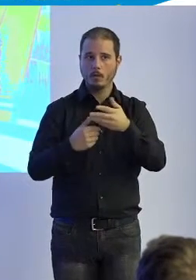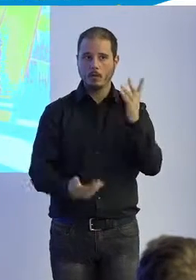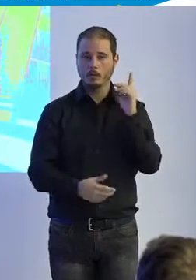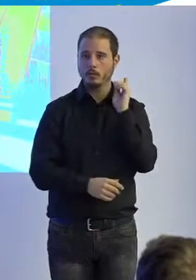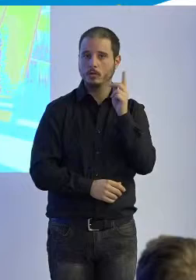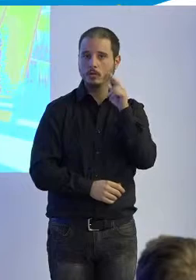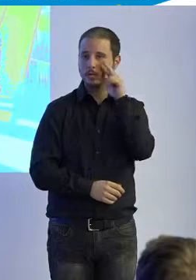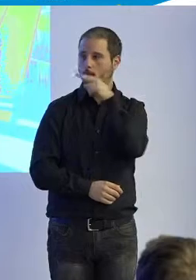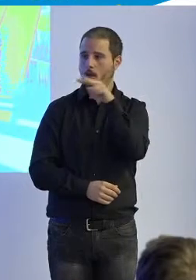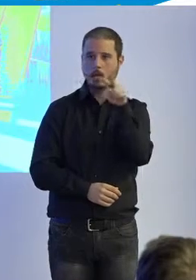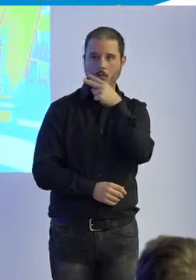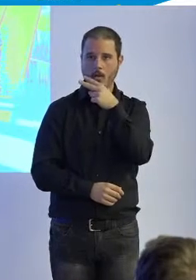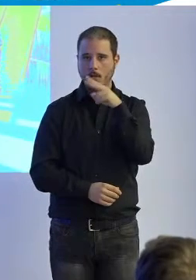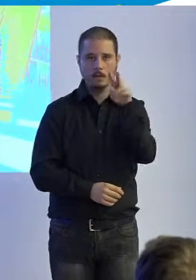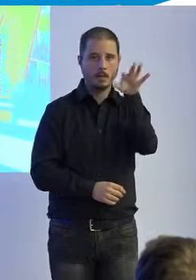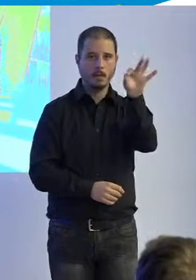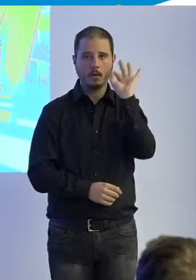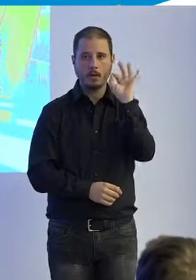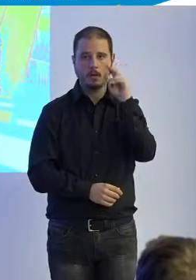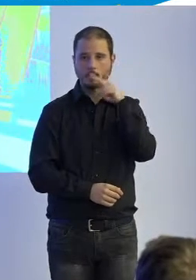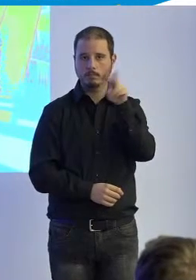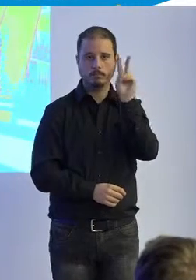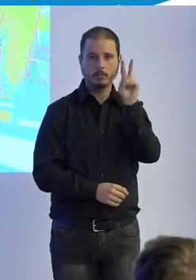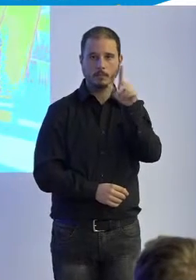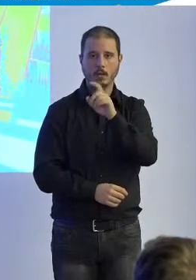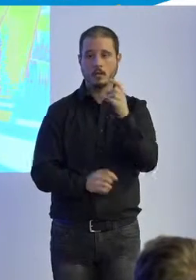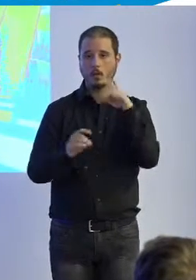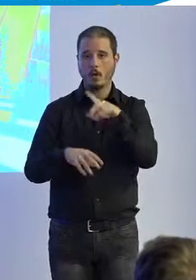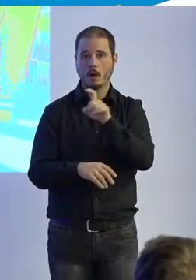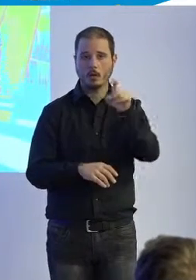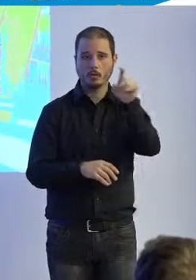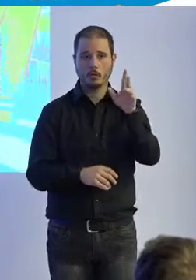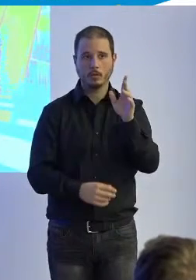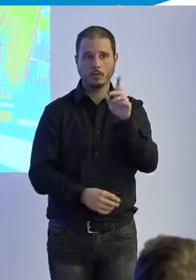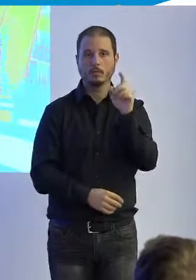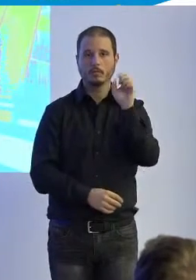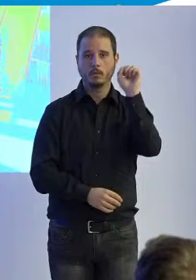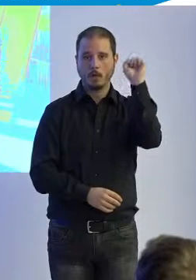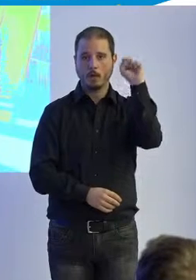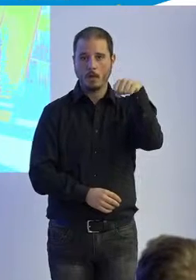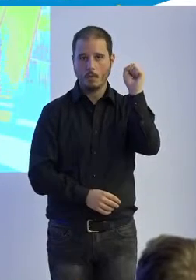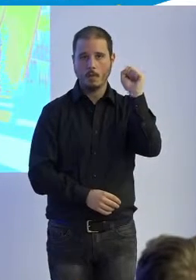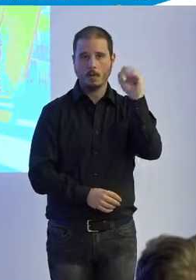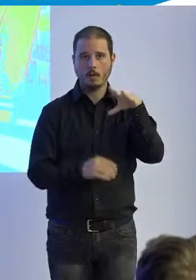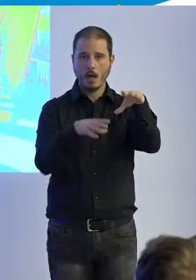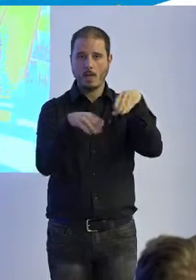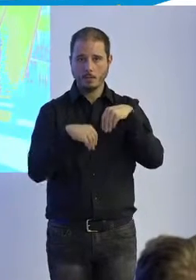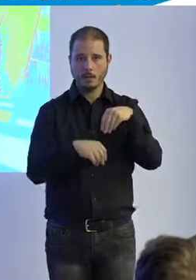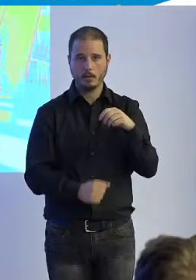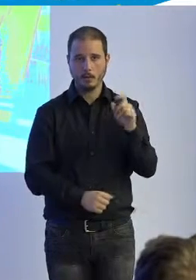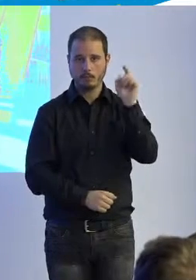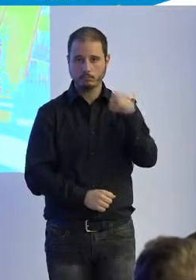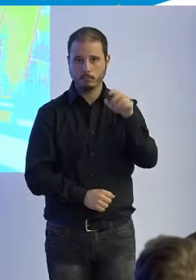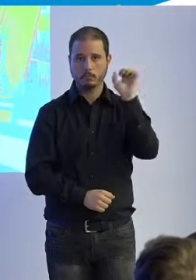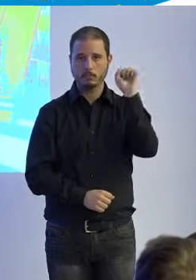puedes seleccionar distintos objetos y haciendo un nodding que se llama, como cabecear, aceptas, ¿no? Entonces,